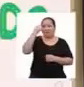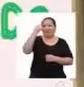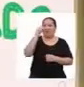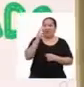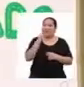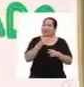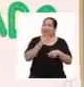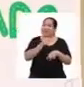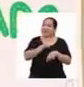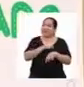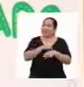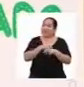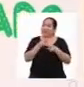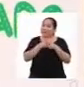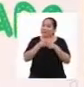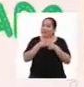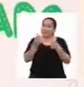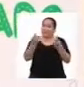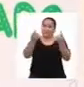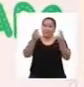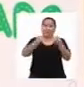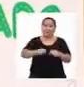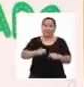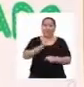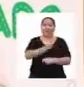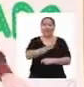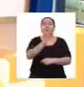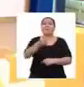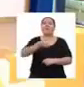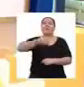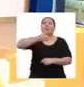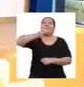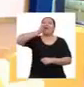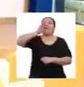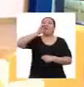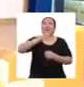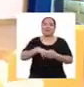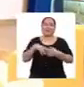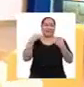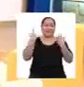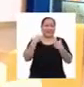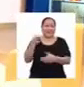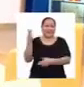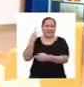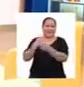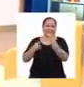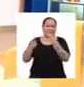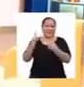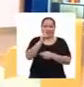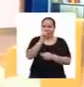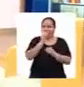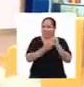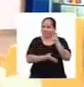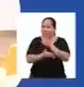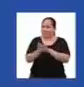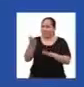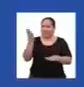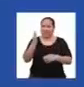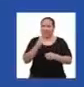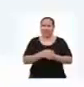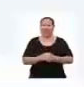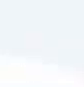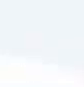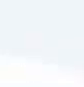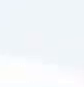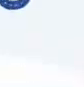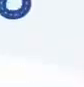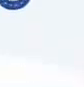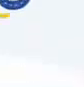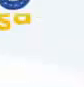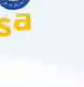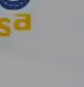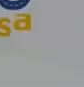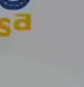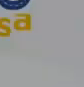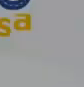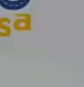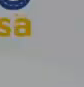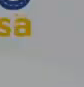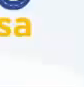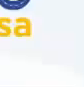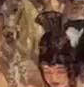pausa. Y vayan por un riquísimo vaso de agua. ¡Ya regresamos! ¡No se vayan!